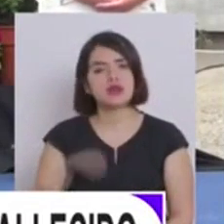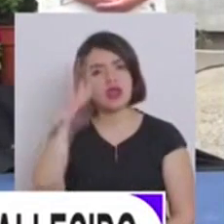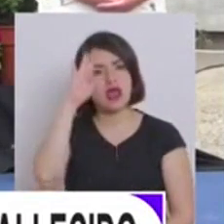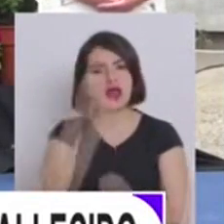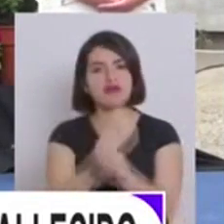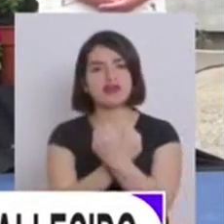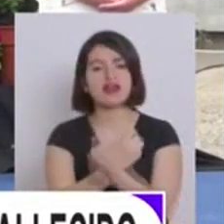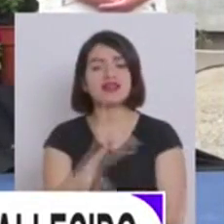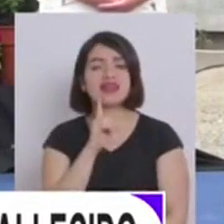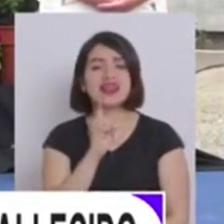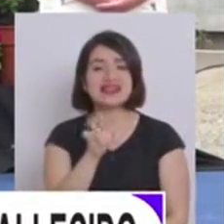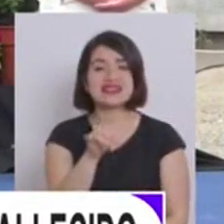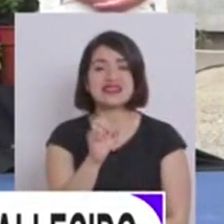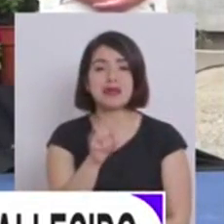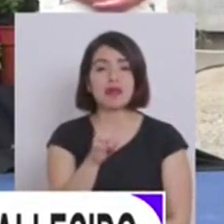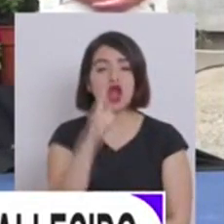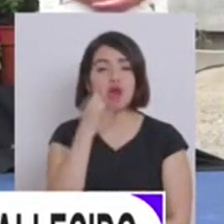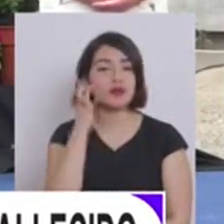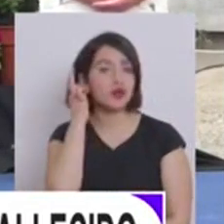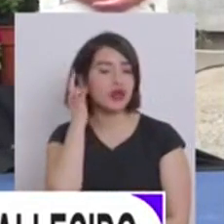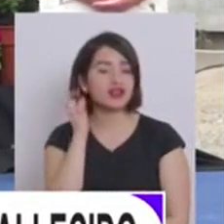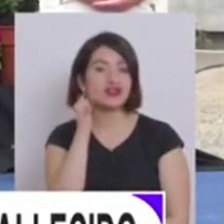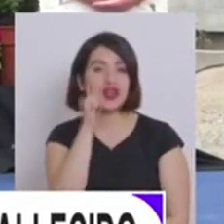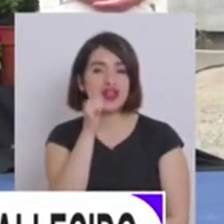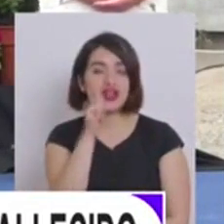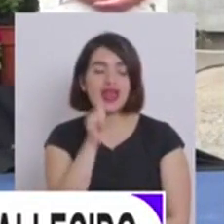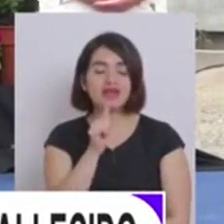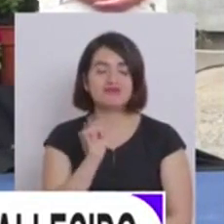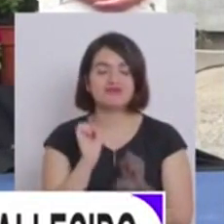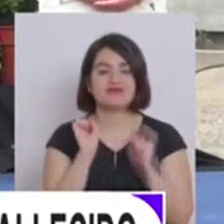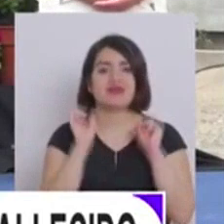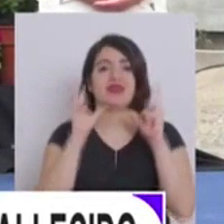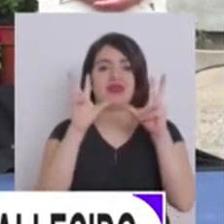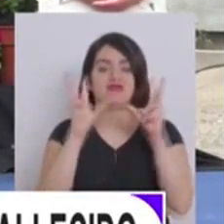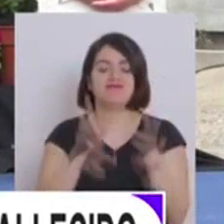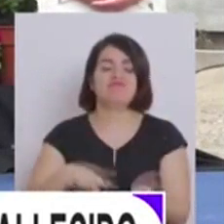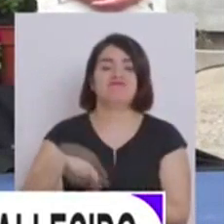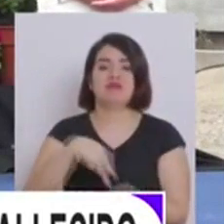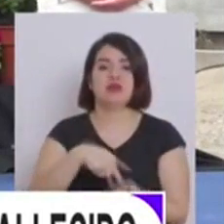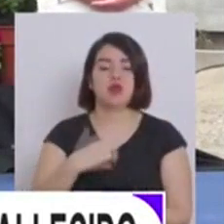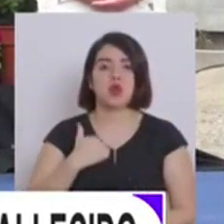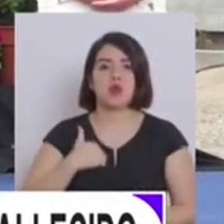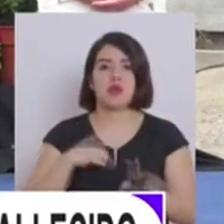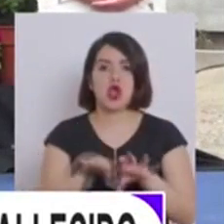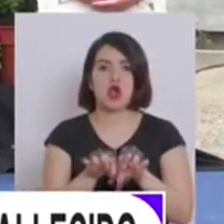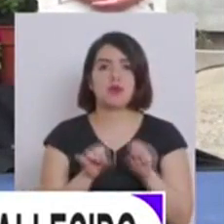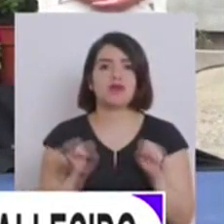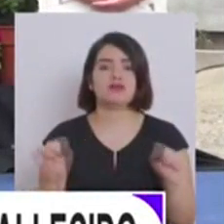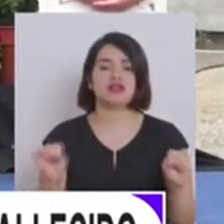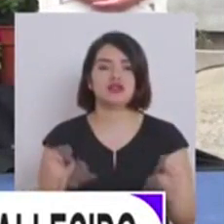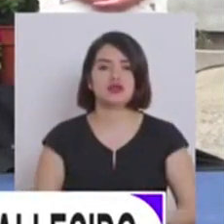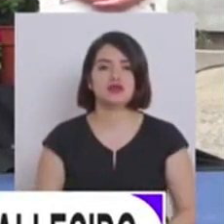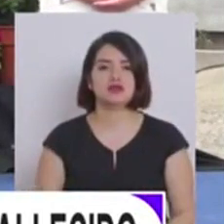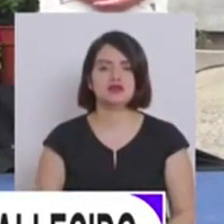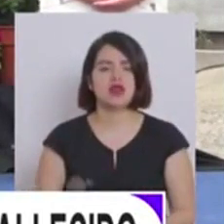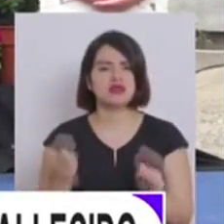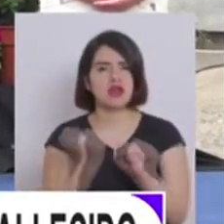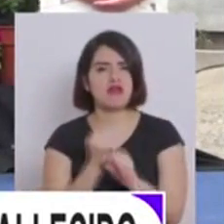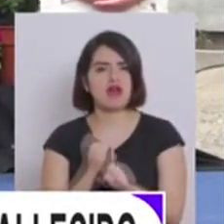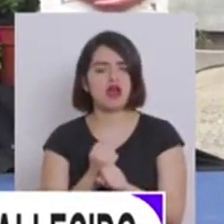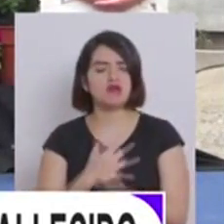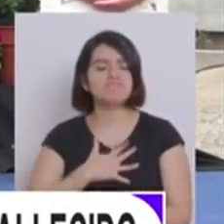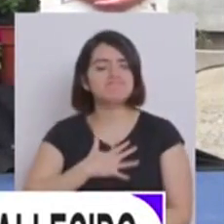Carabineros de Chile tiene 60.000 hombres y mujeres que todos los días se levantan cumpliendo un compromiso, cumpliendo una